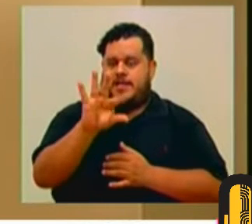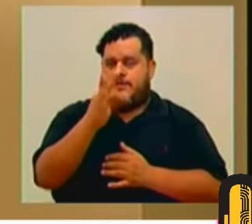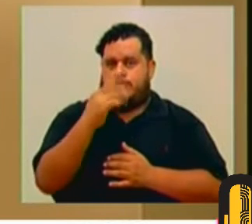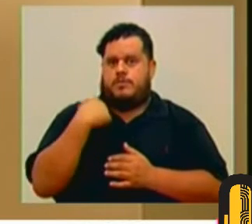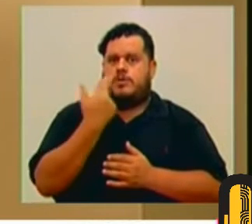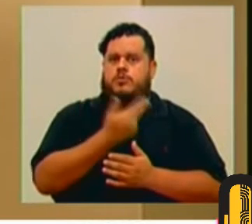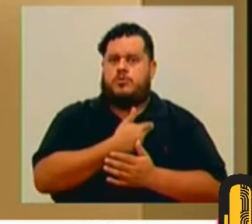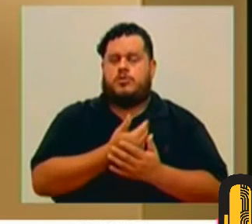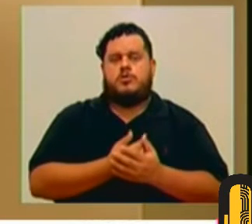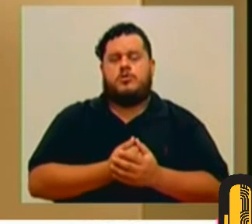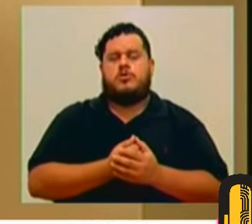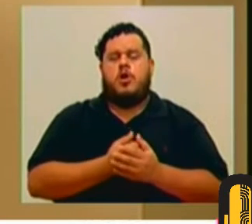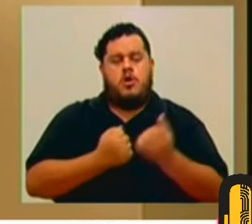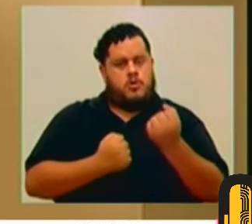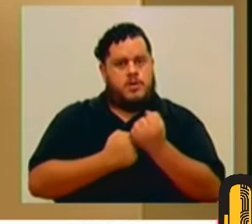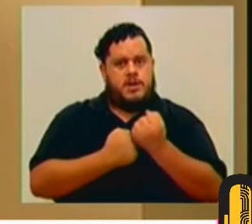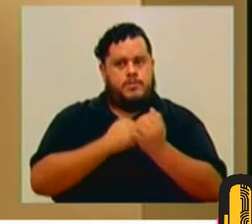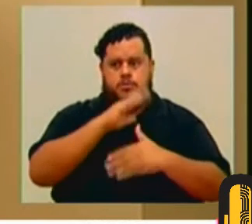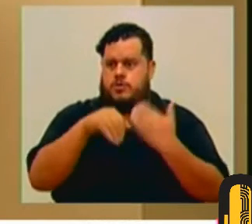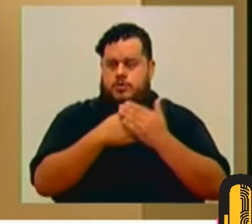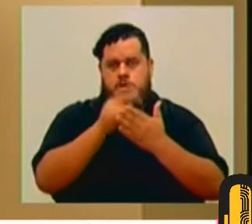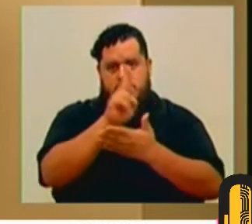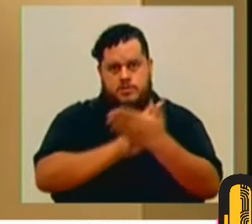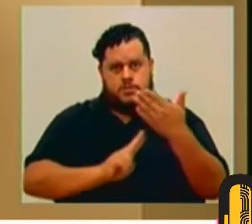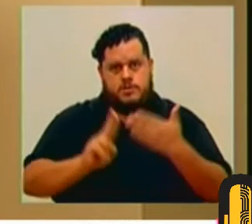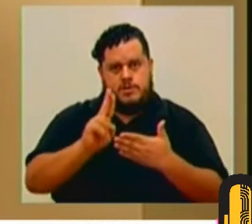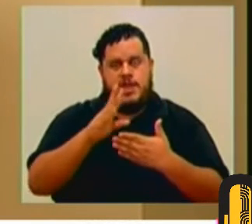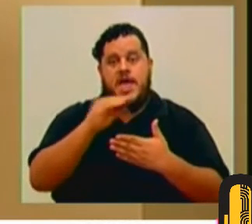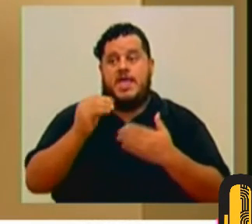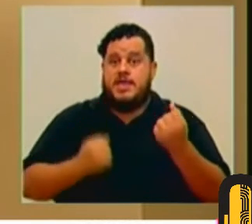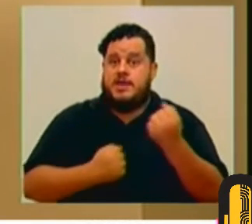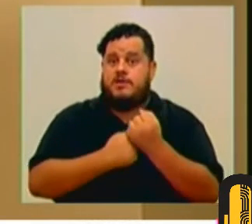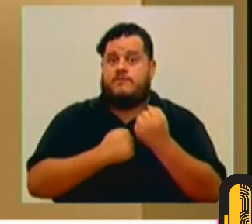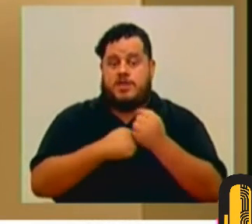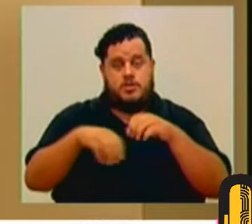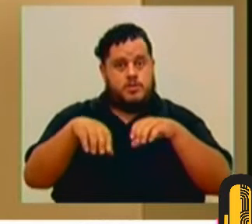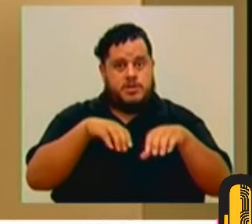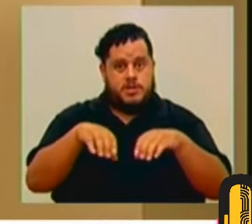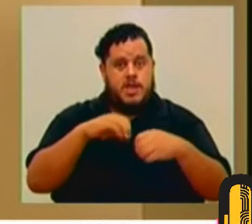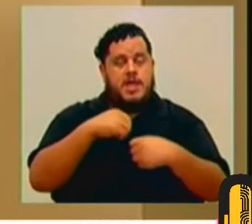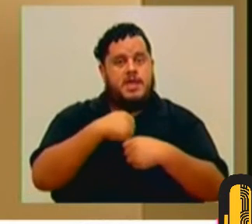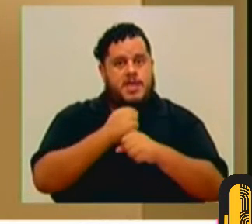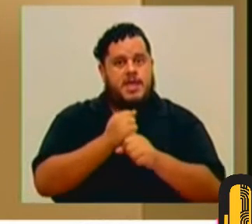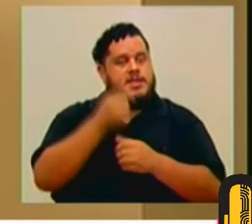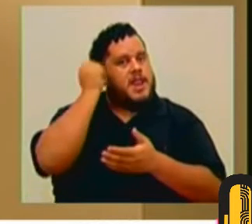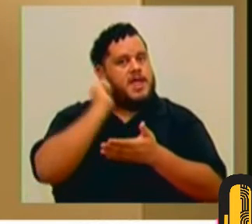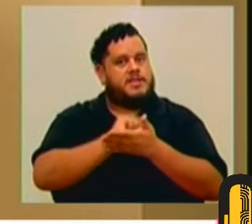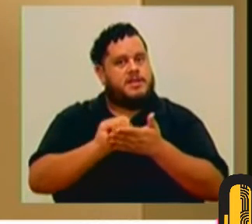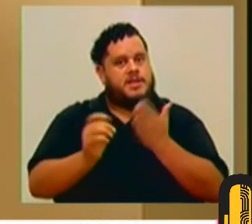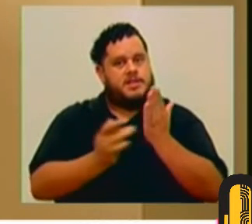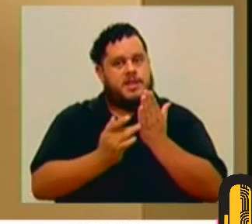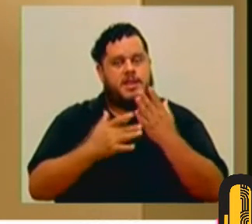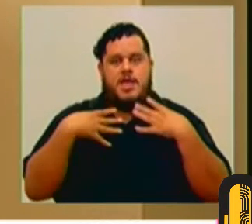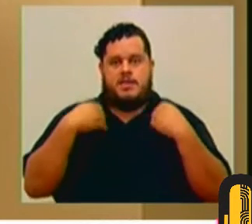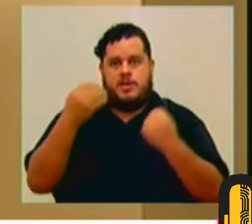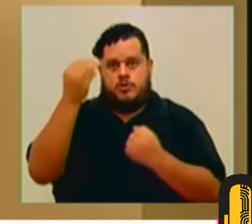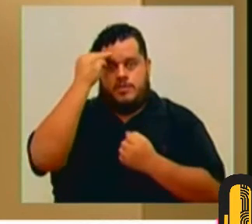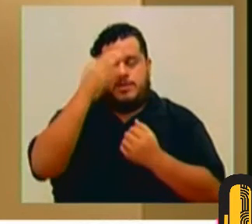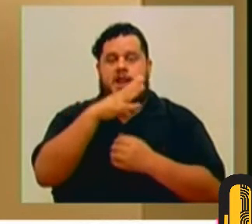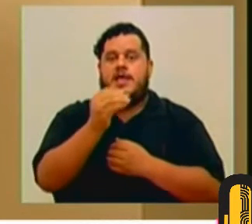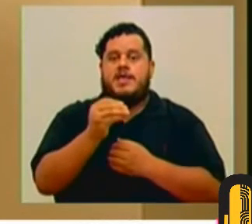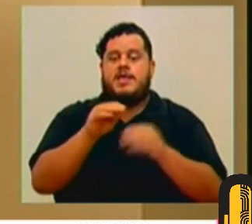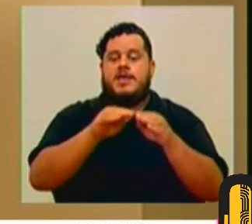nosotros, con el apoyo de todas las universidades y reforzando las actividades que hace la Secretaría Técnica de Salud Mental y la